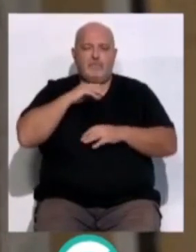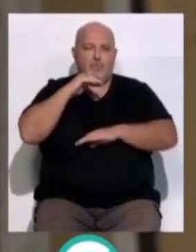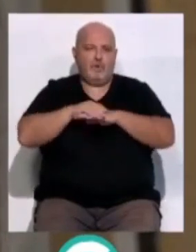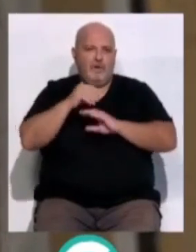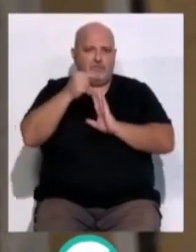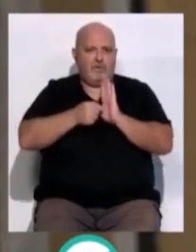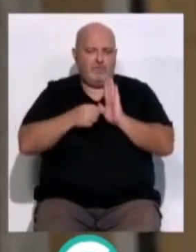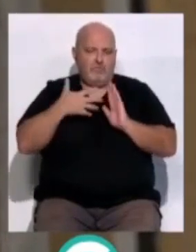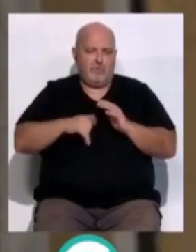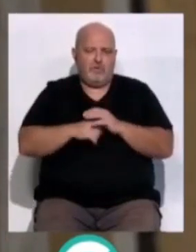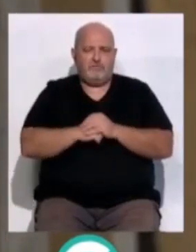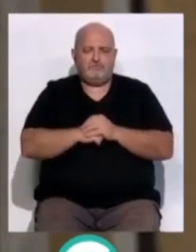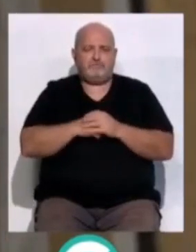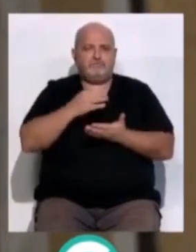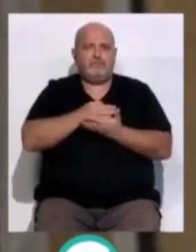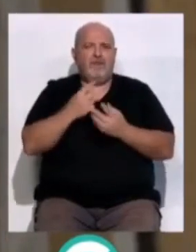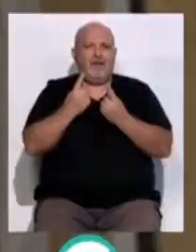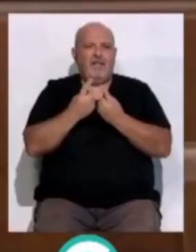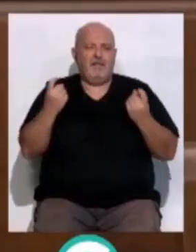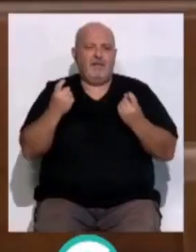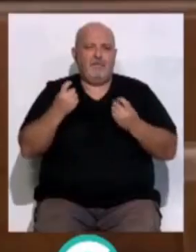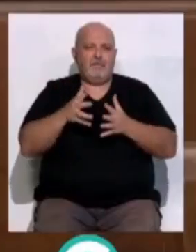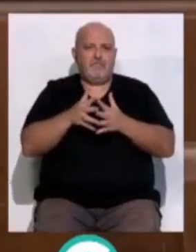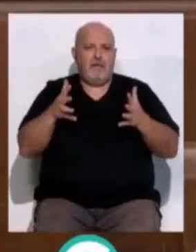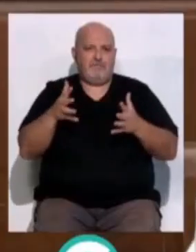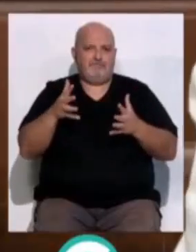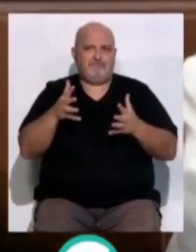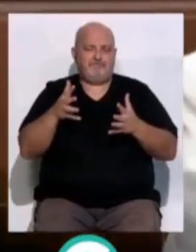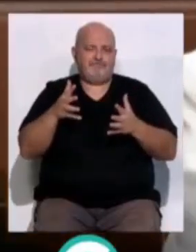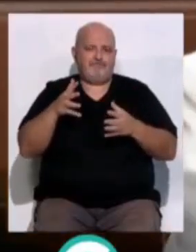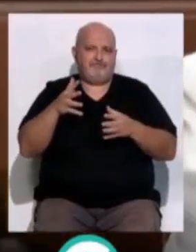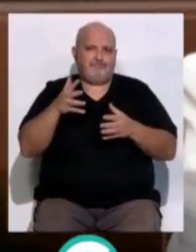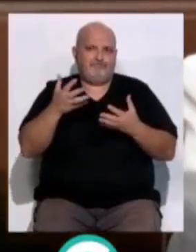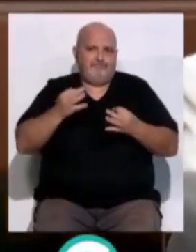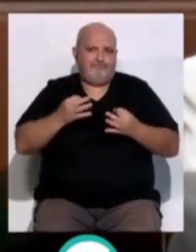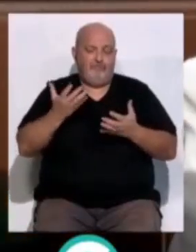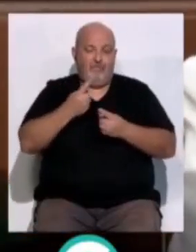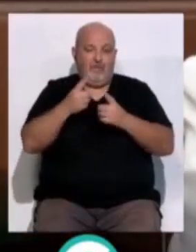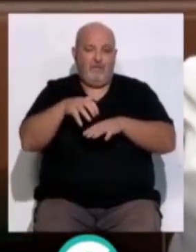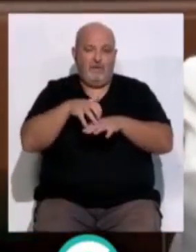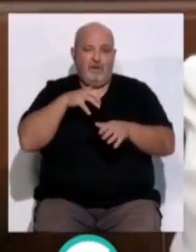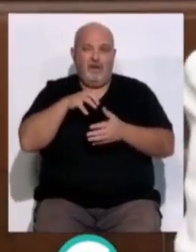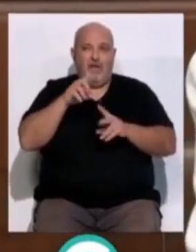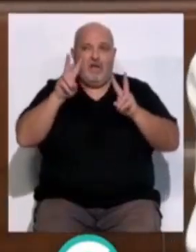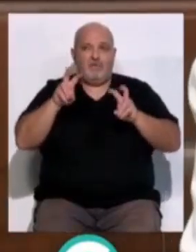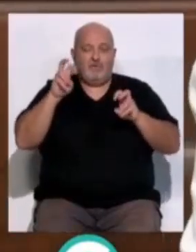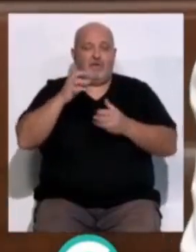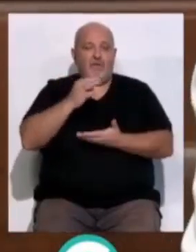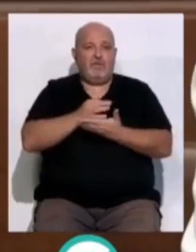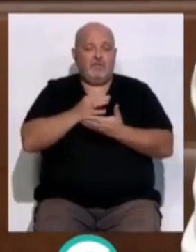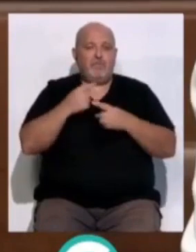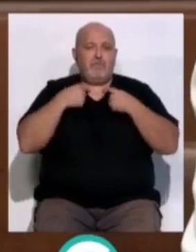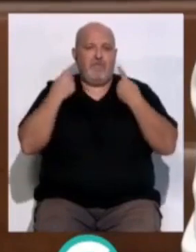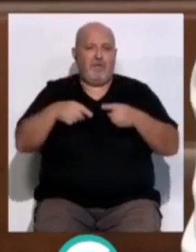los requisitos. Esta ciudad necesita población, y eso lo hemos dicho. Ustedes saben que el gran asunto de la ciudad es que hemos